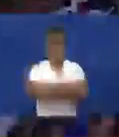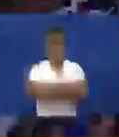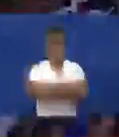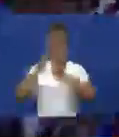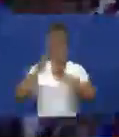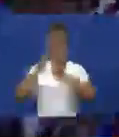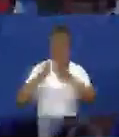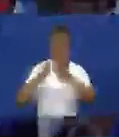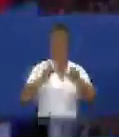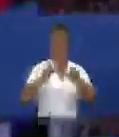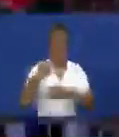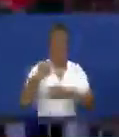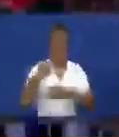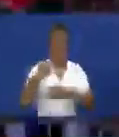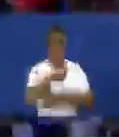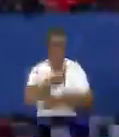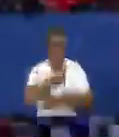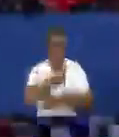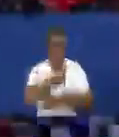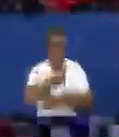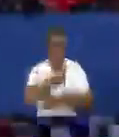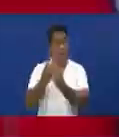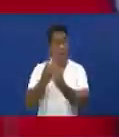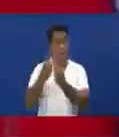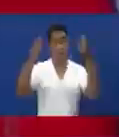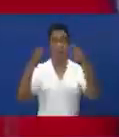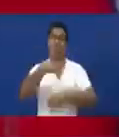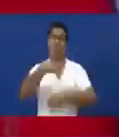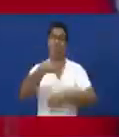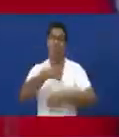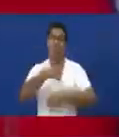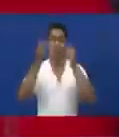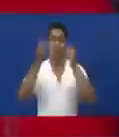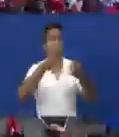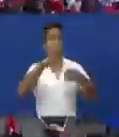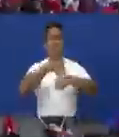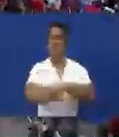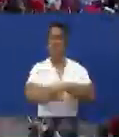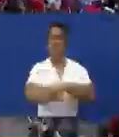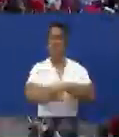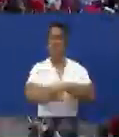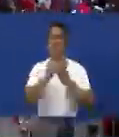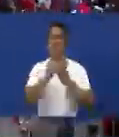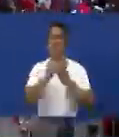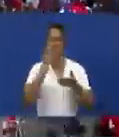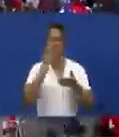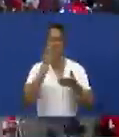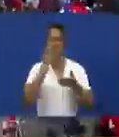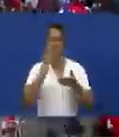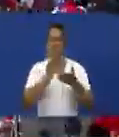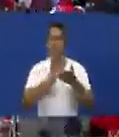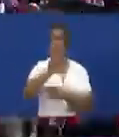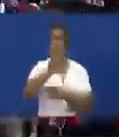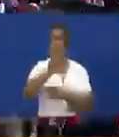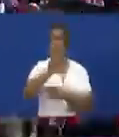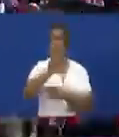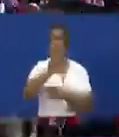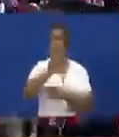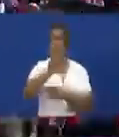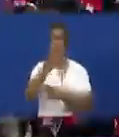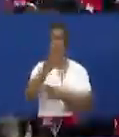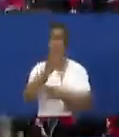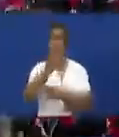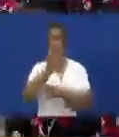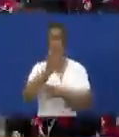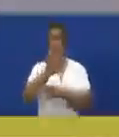y empresarios nicaragüenses que culminaba su segundo esfuerzo a la conmemoración del aniversario sandinista acudió a la Vice mandataria